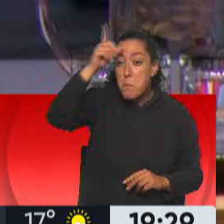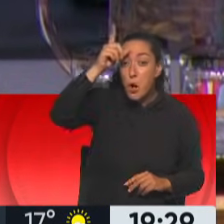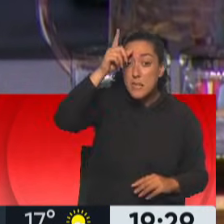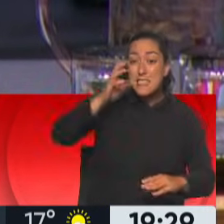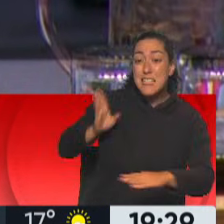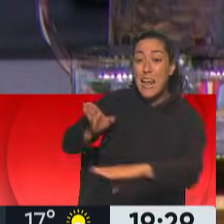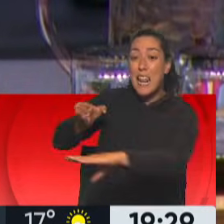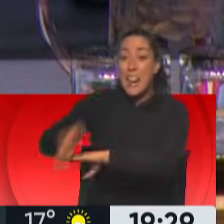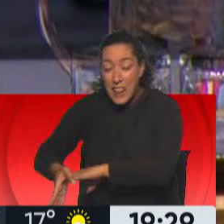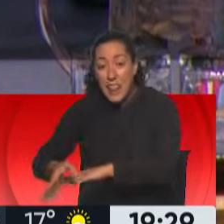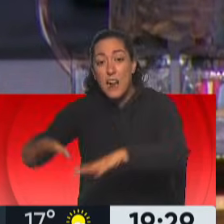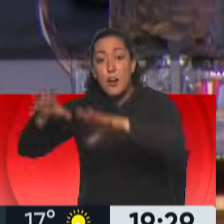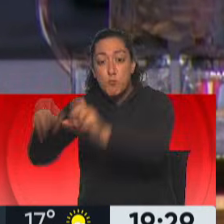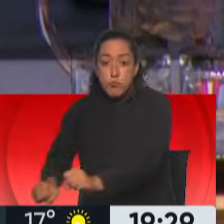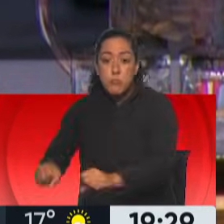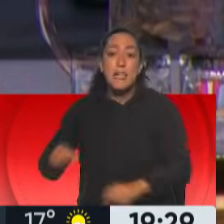enforcement operation